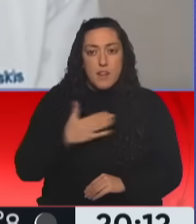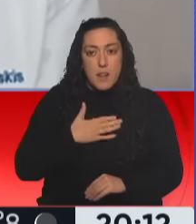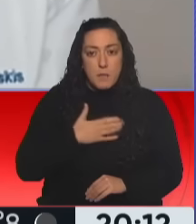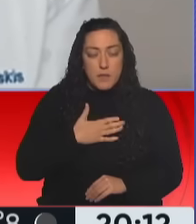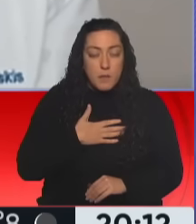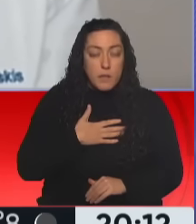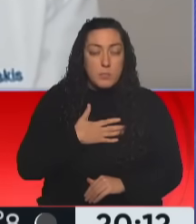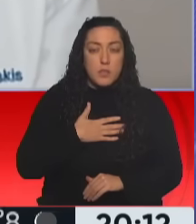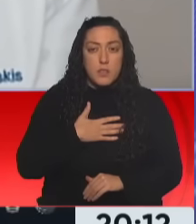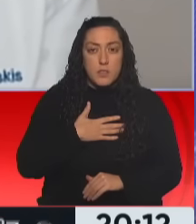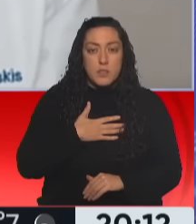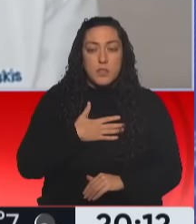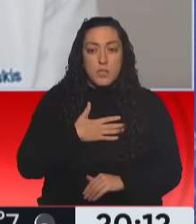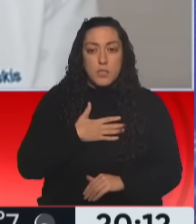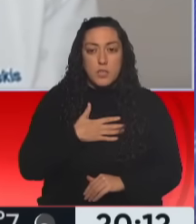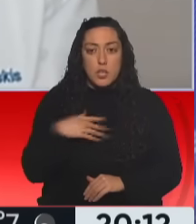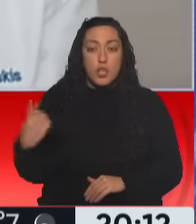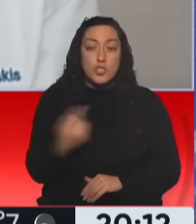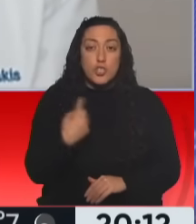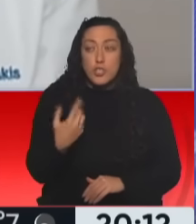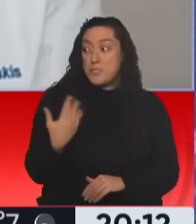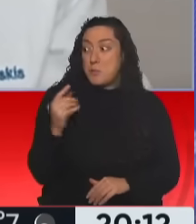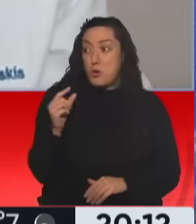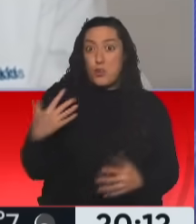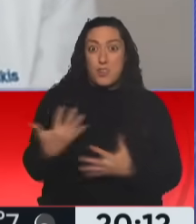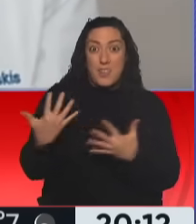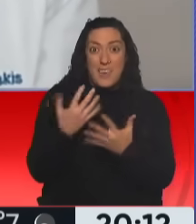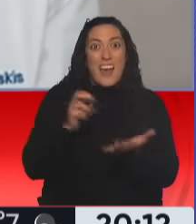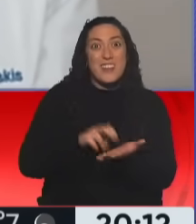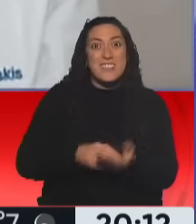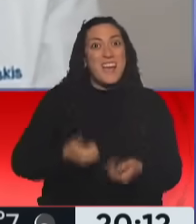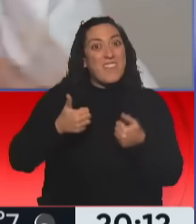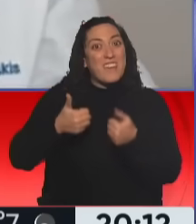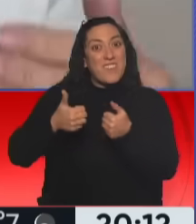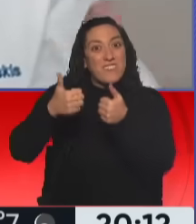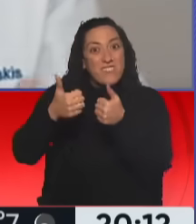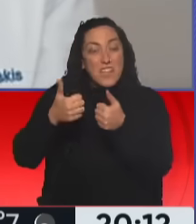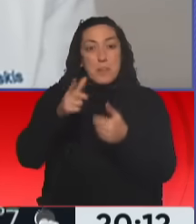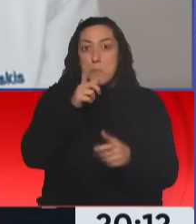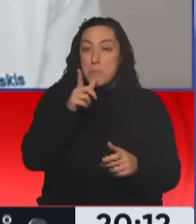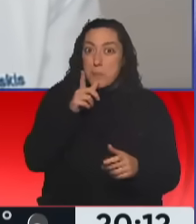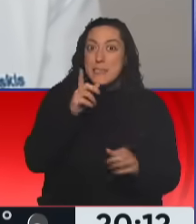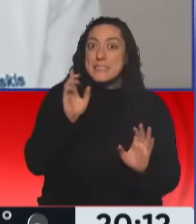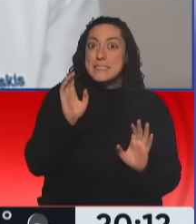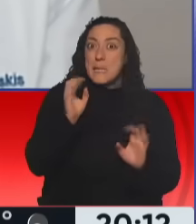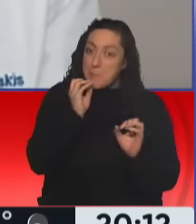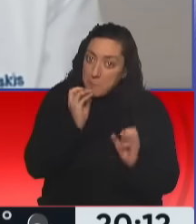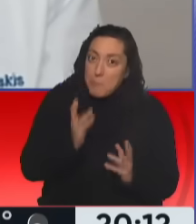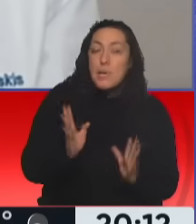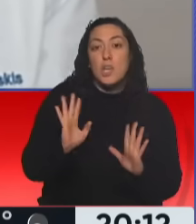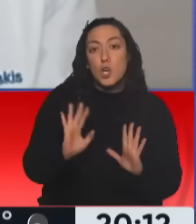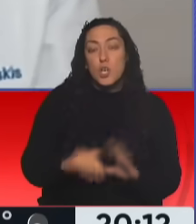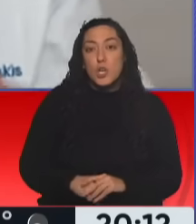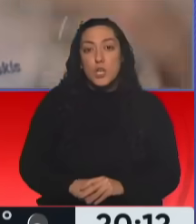Lamentablemente, bueno, tuvimos noticias alentadoras en los últimos días, todos escuchamos que se estaba descomplejizando de alguna manera la